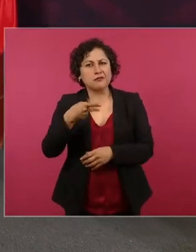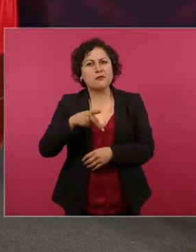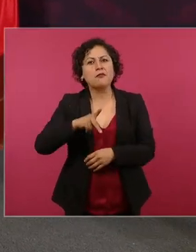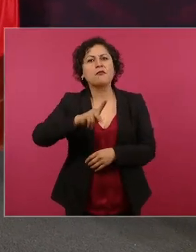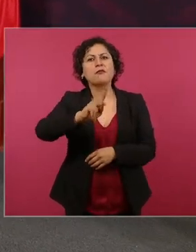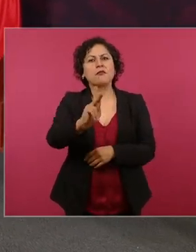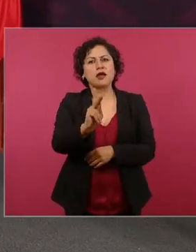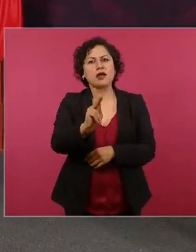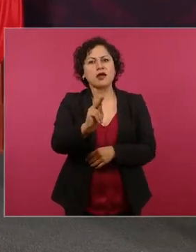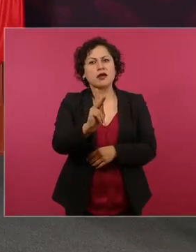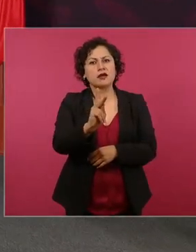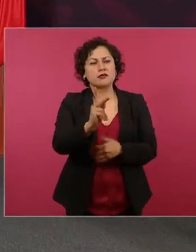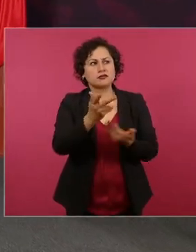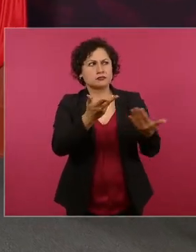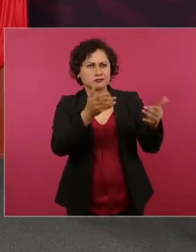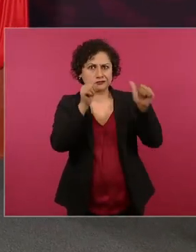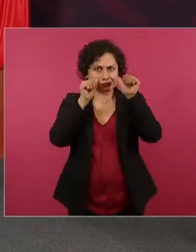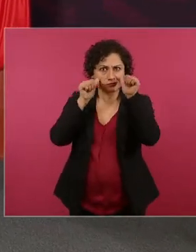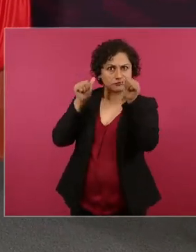para apoyar